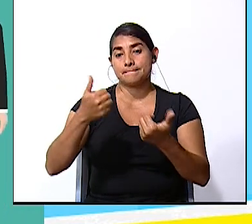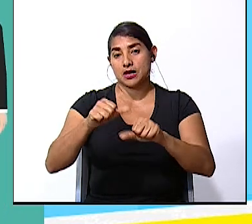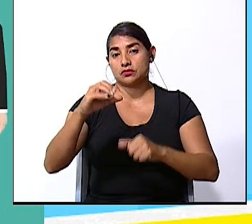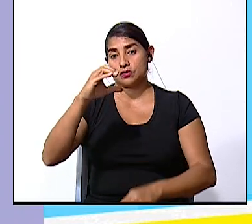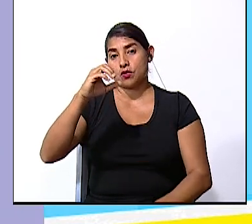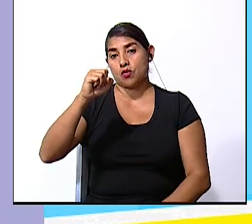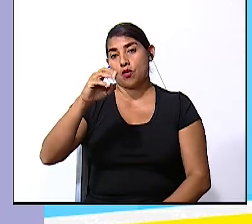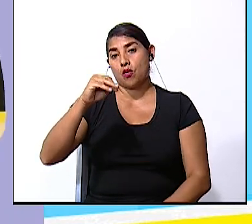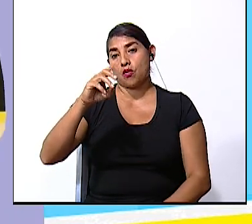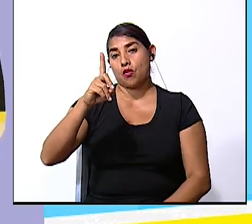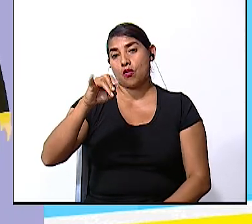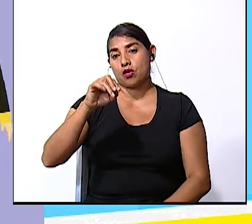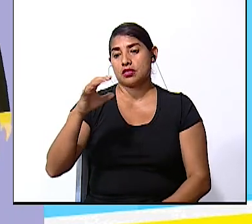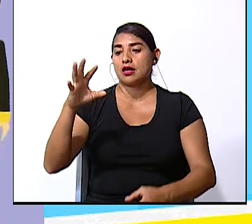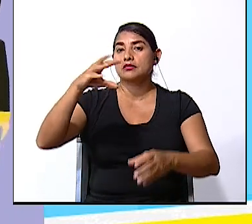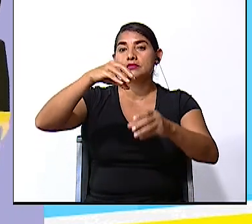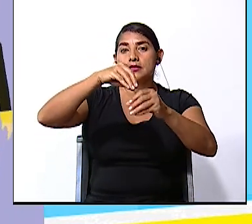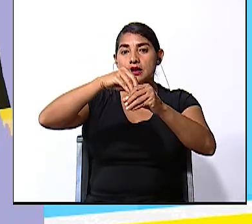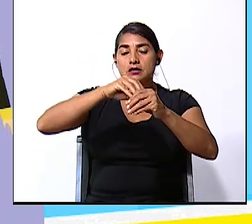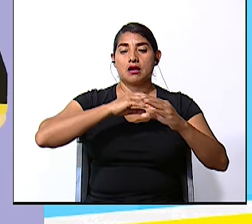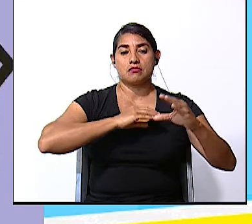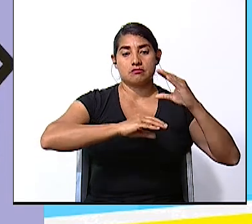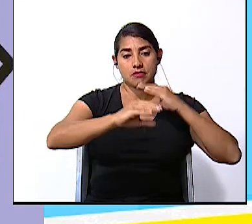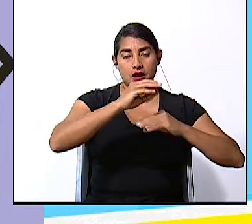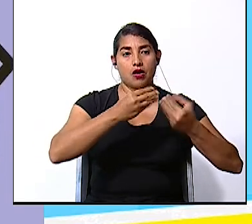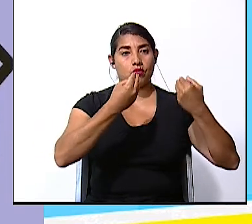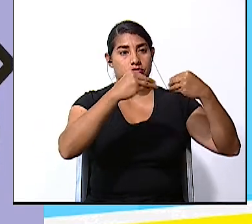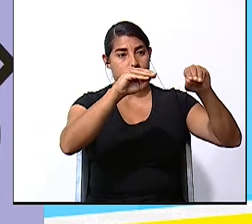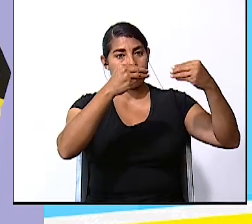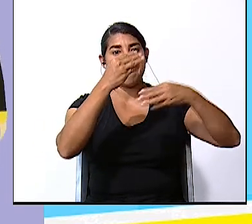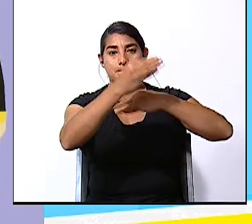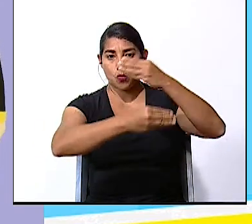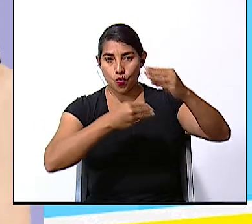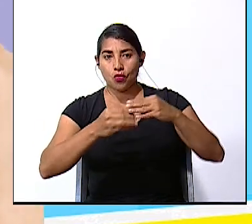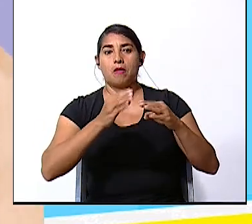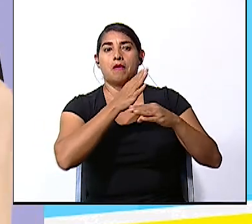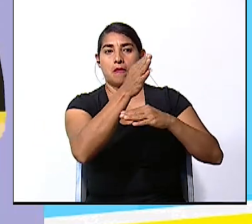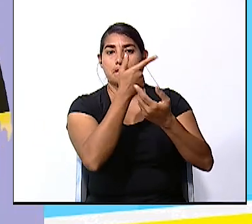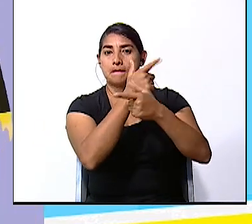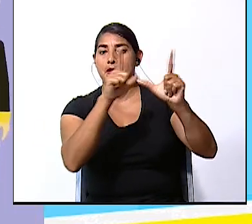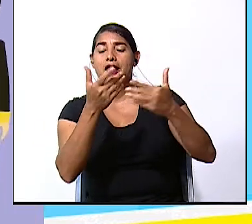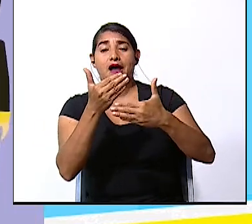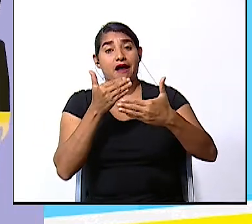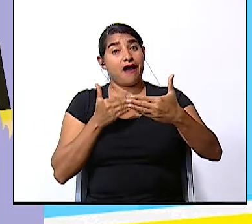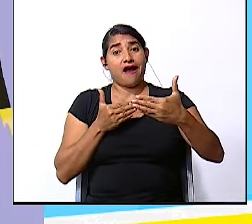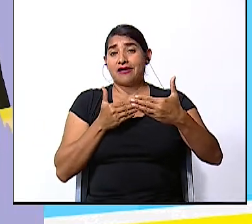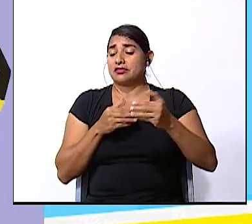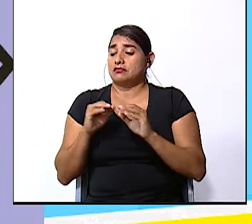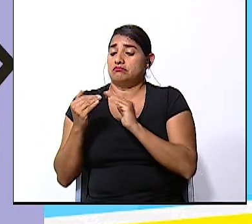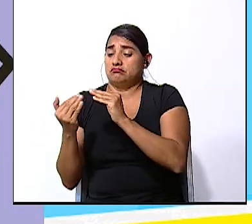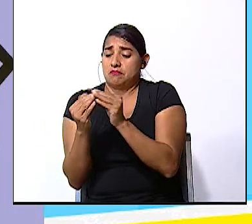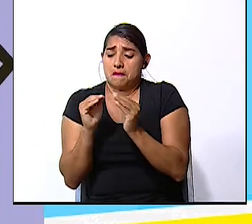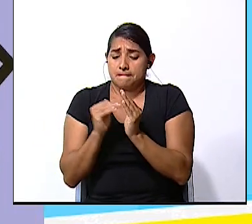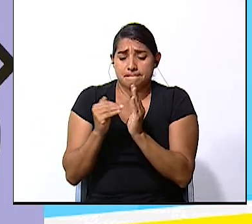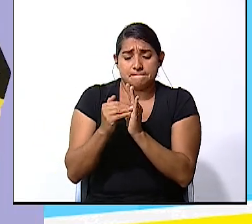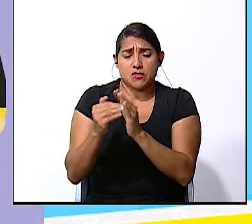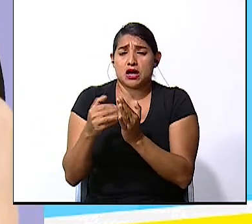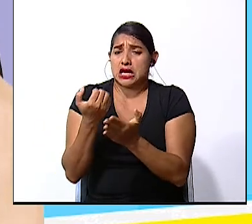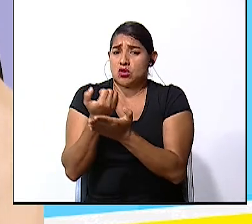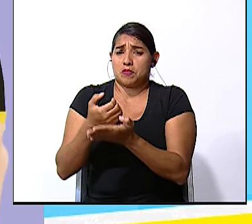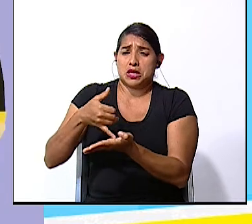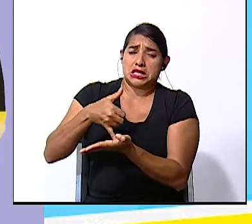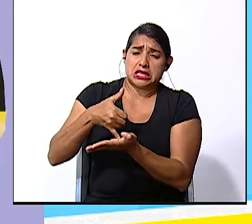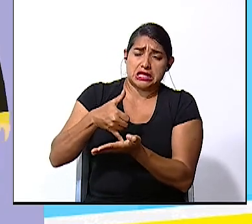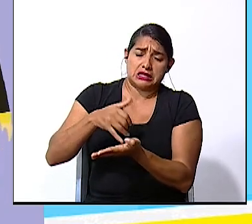Concordia. La vinculación al mercado mundial. Antes de la independencia, Costa Rica era un país poco poblado y con una economía